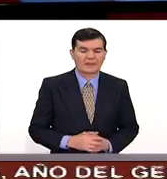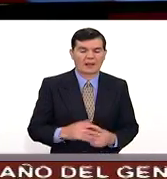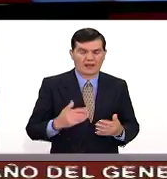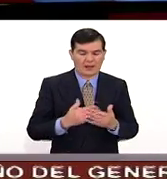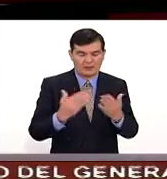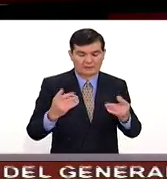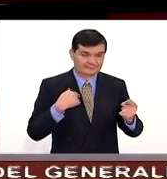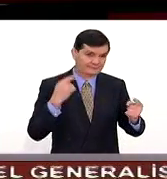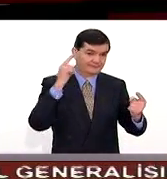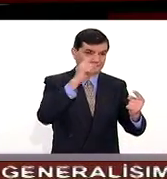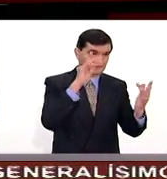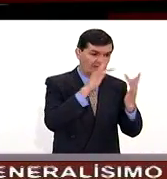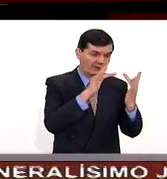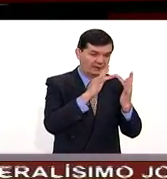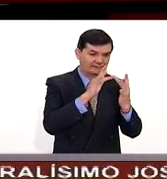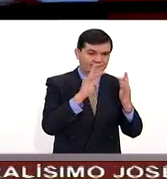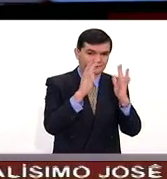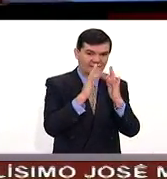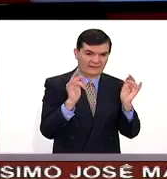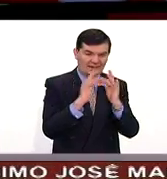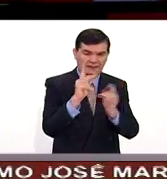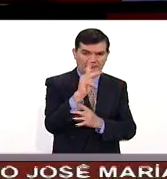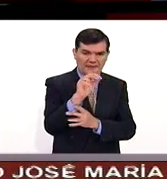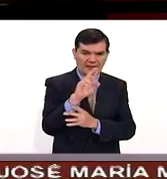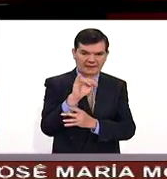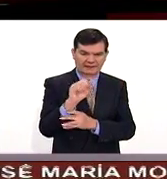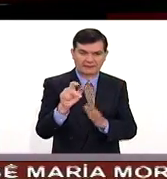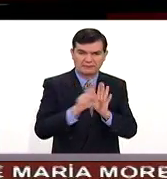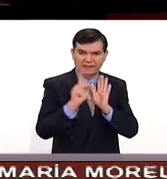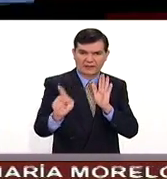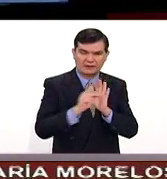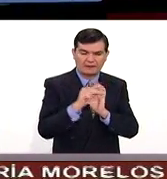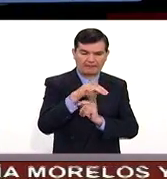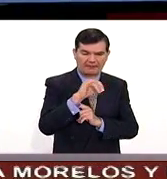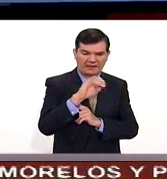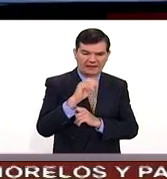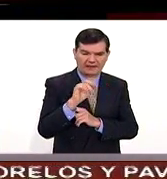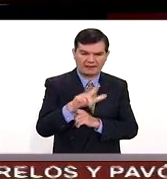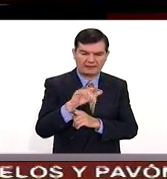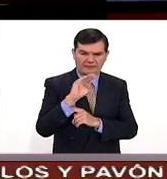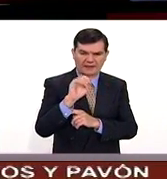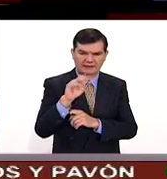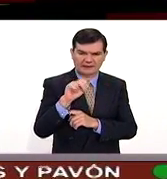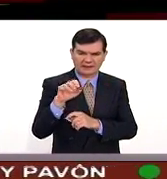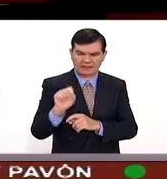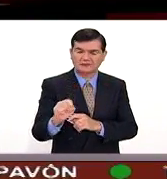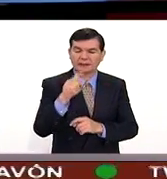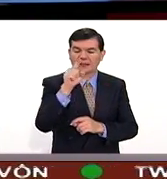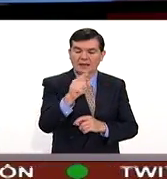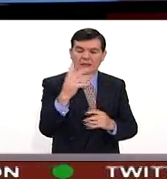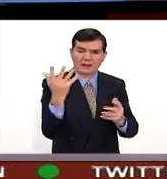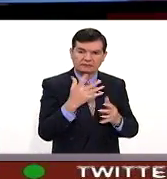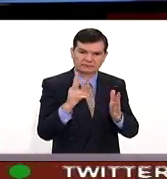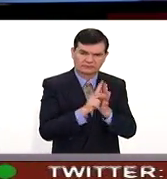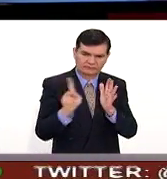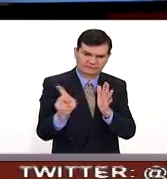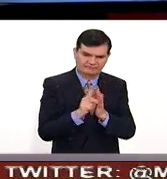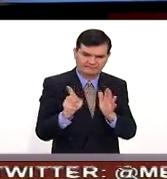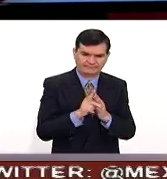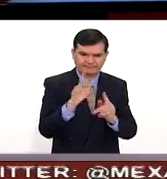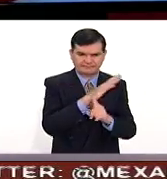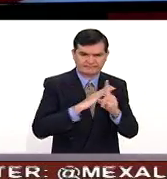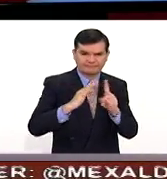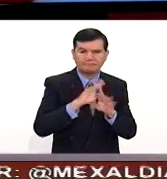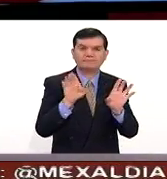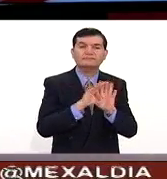vamos hasta París, porque ahí está el periodista Miguel Bárcena, toda una autoridad, por cierto, en materia de periodismo ambiental.